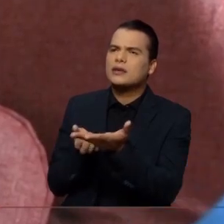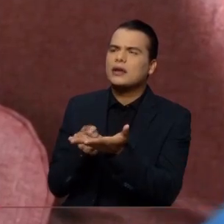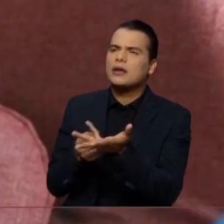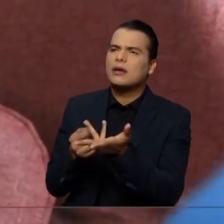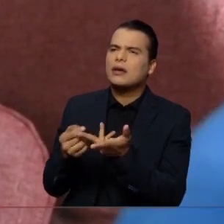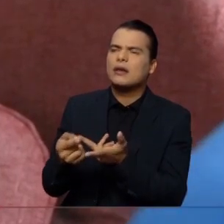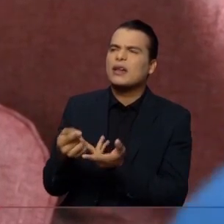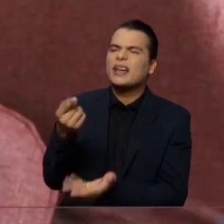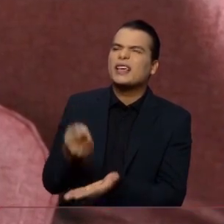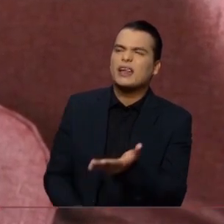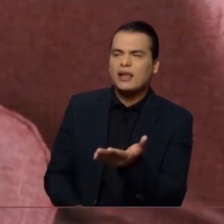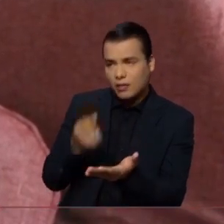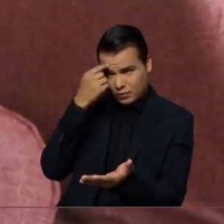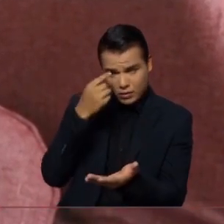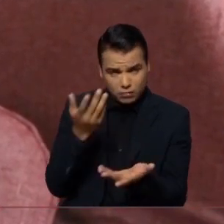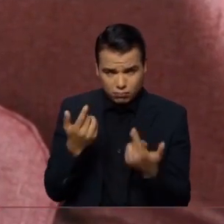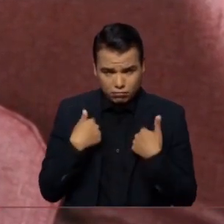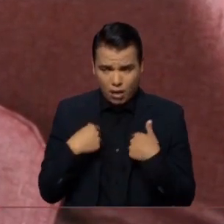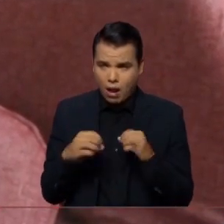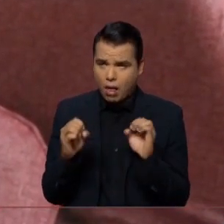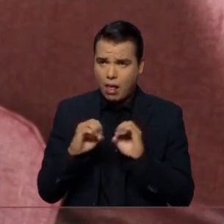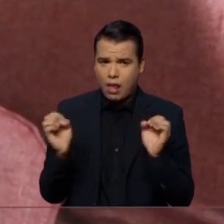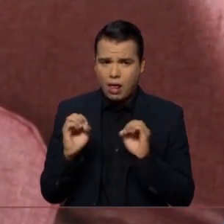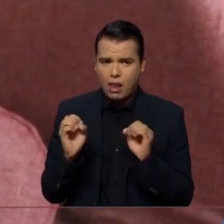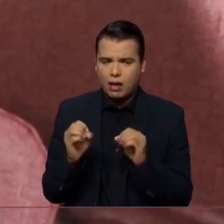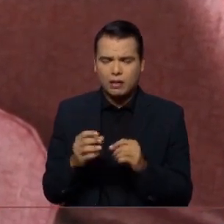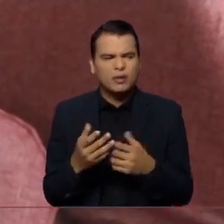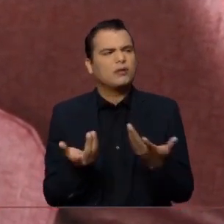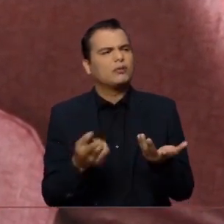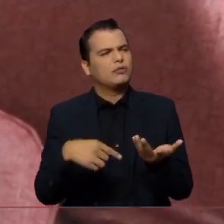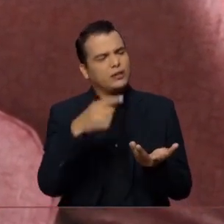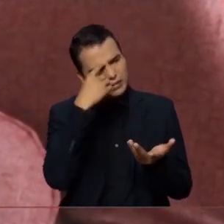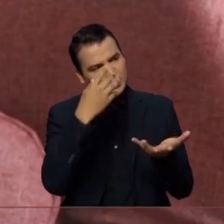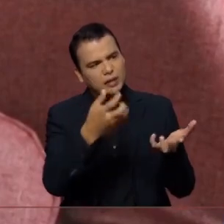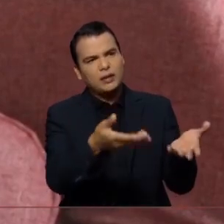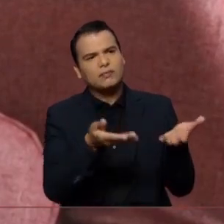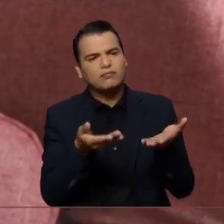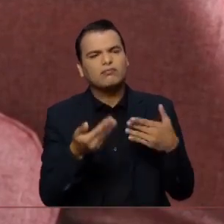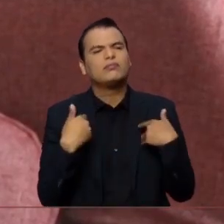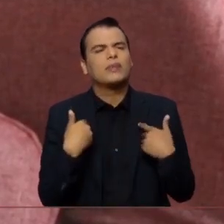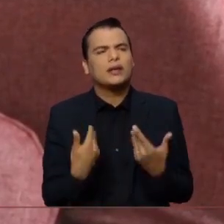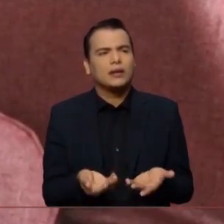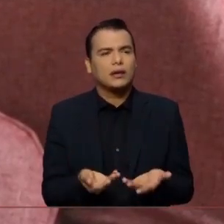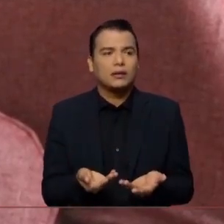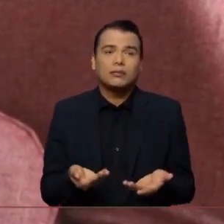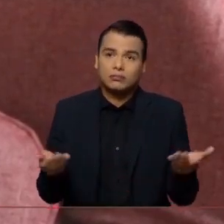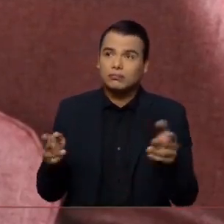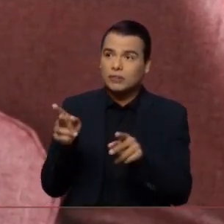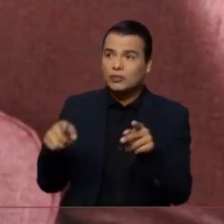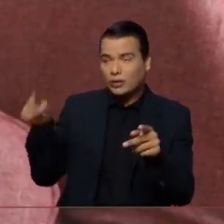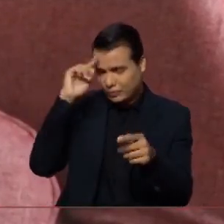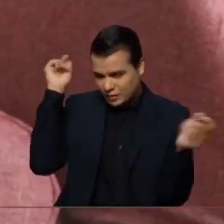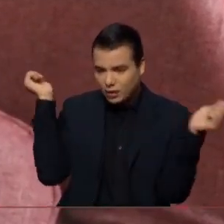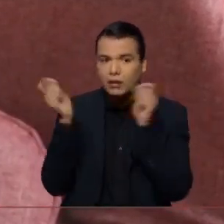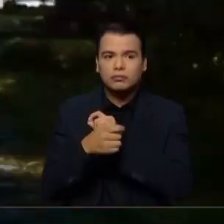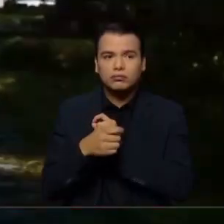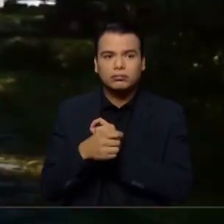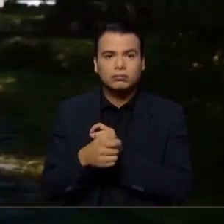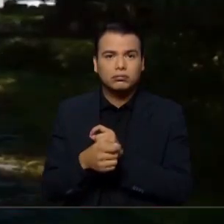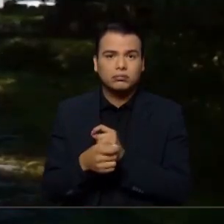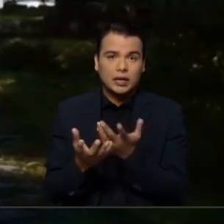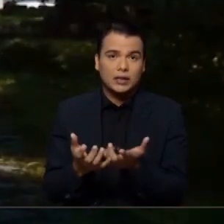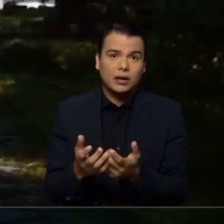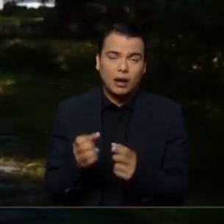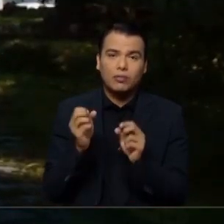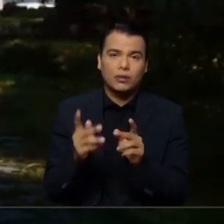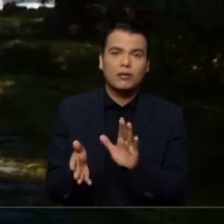cambio de qué? Si no piden nada. ¿Cómo que nada? Es que participe la gente y diga que hay que cambiar. ¿Le parece poca cosa? Pero